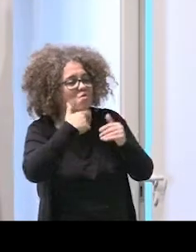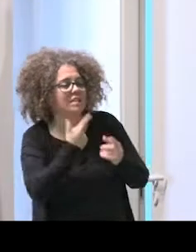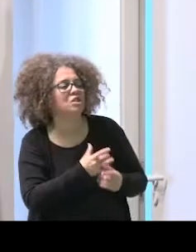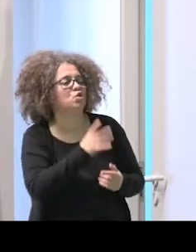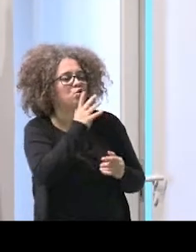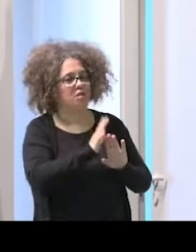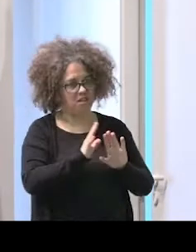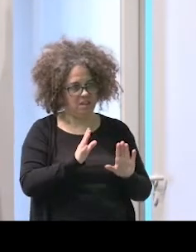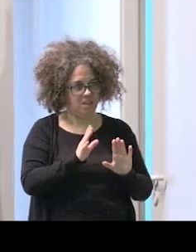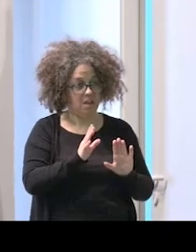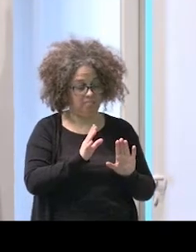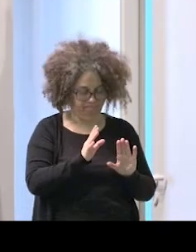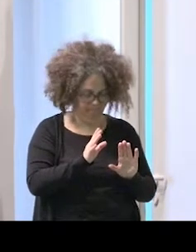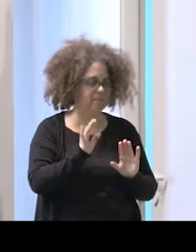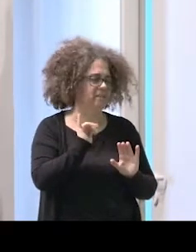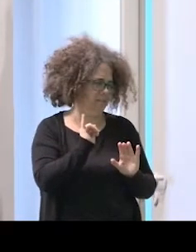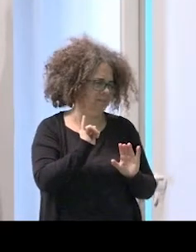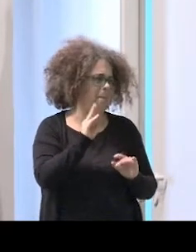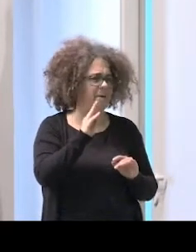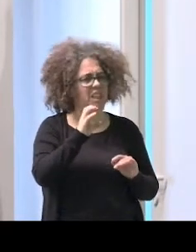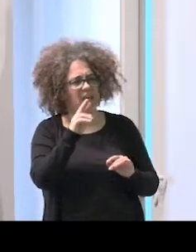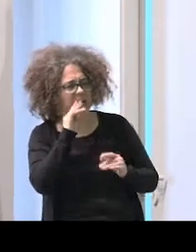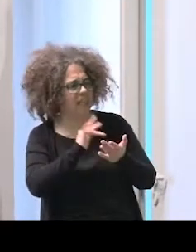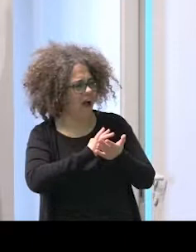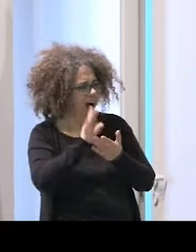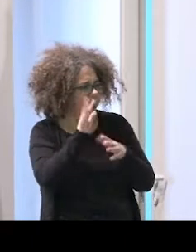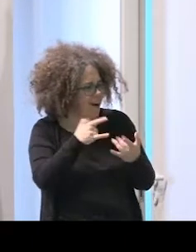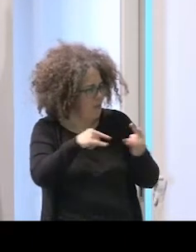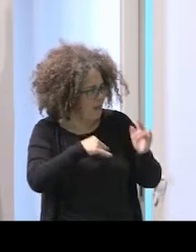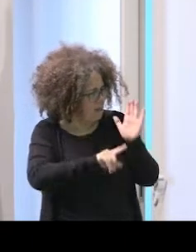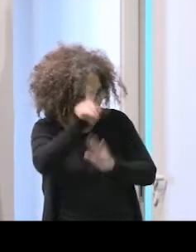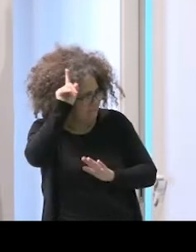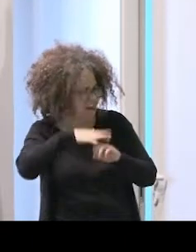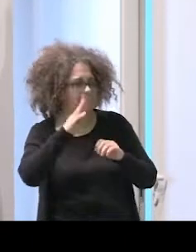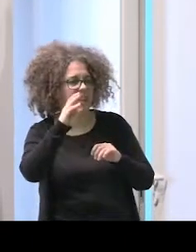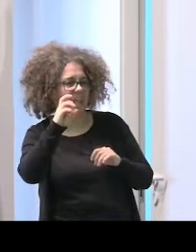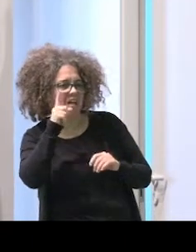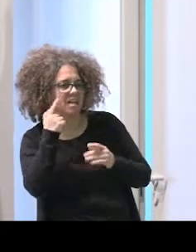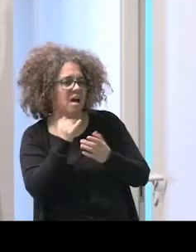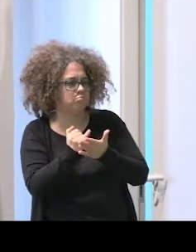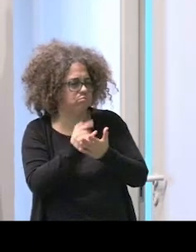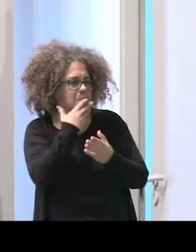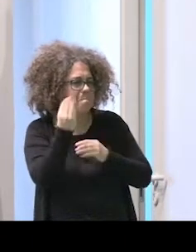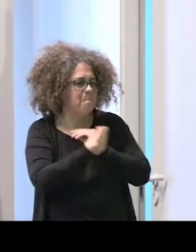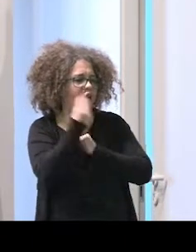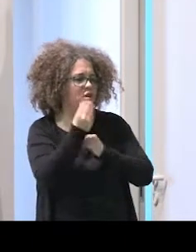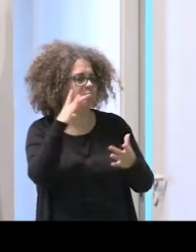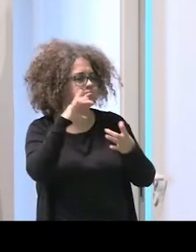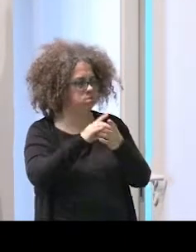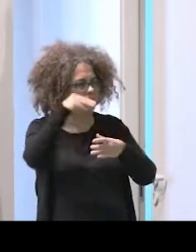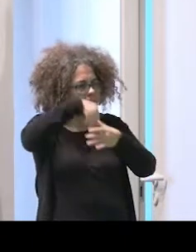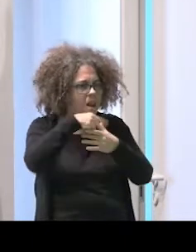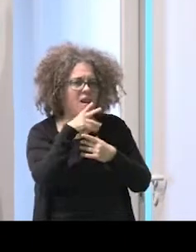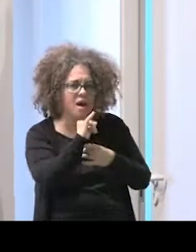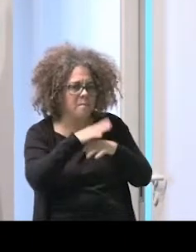nuevas técnicas están avanzando mucho, que ahora está la PCR digital y que probablemente eso mejore la sensibilidad de especificidad y a lo mejor dentro de unos años estamos diciendo